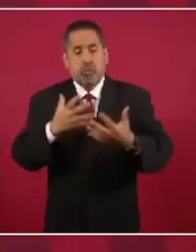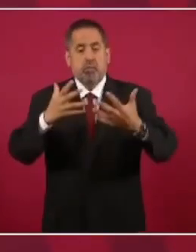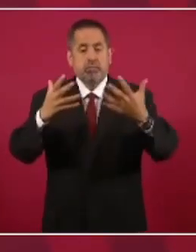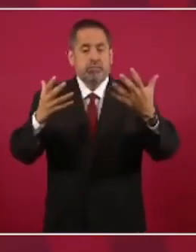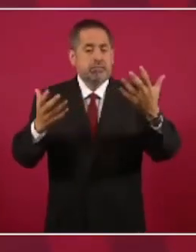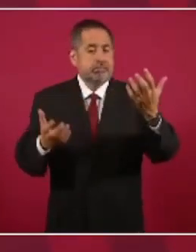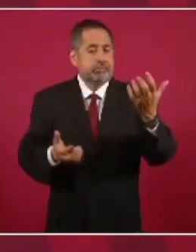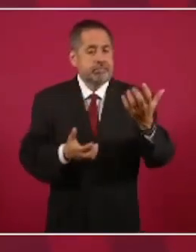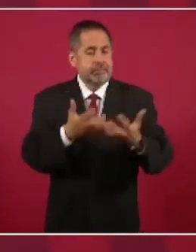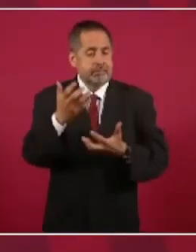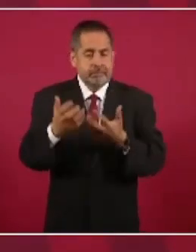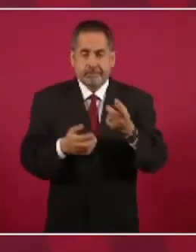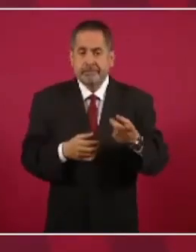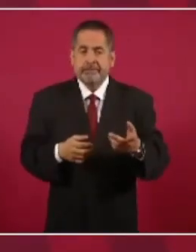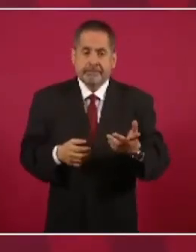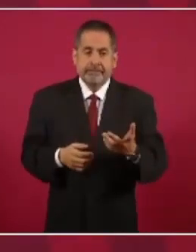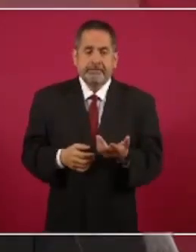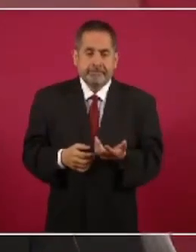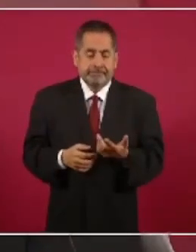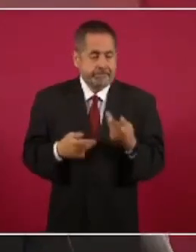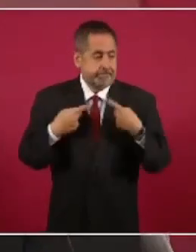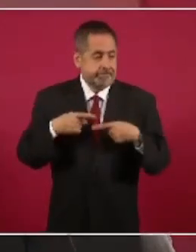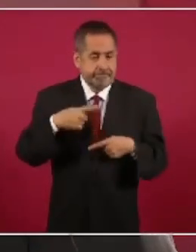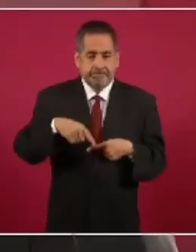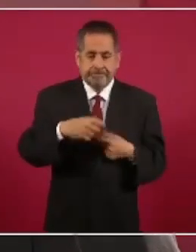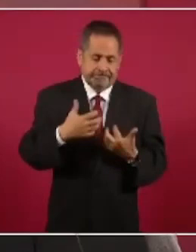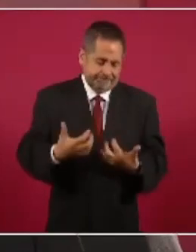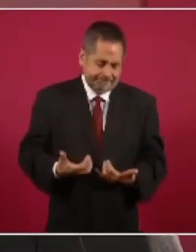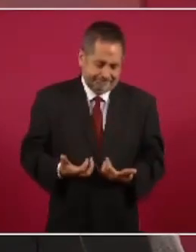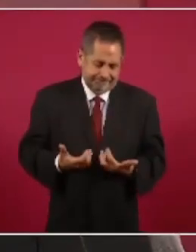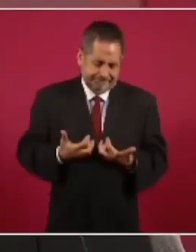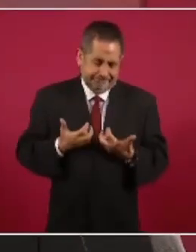se quemaron